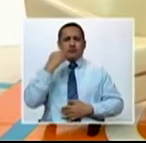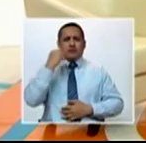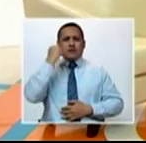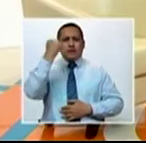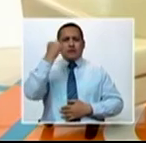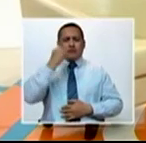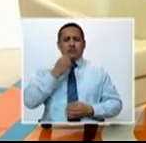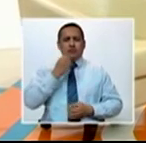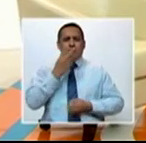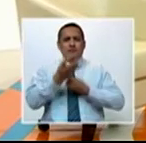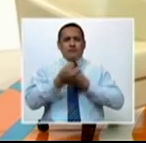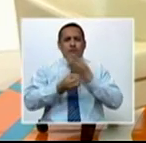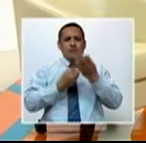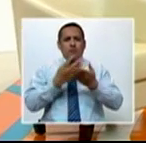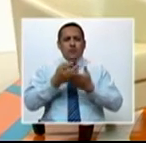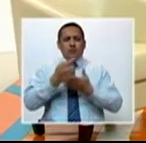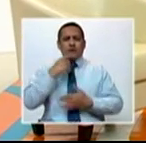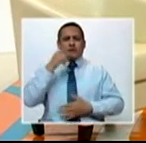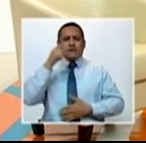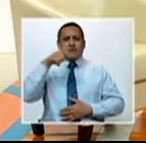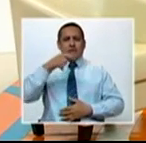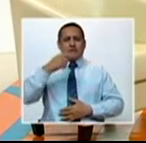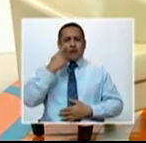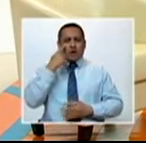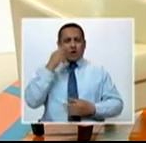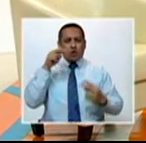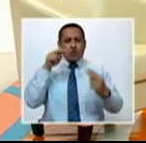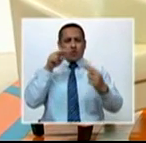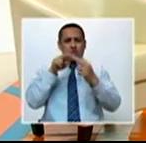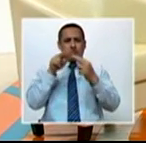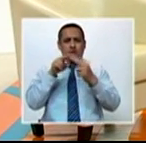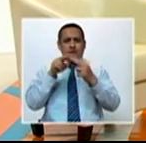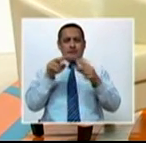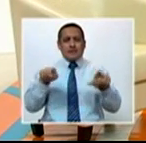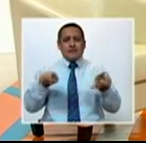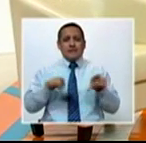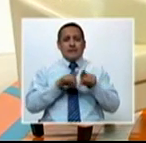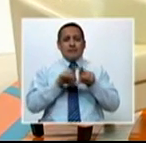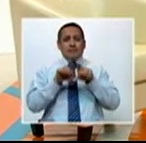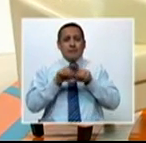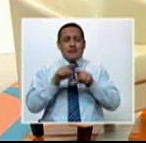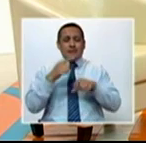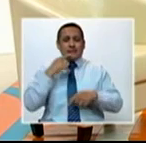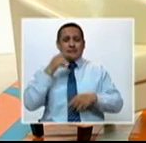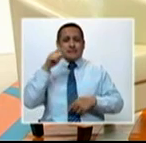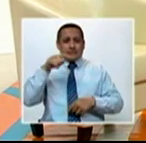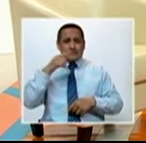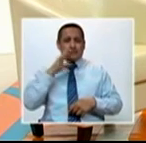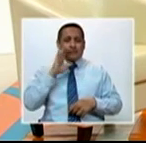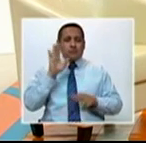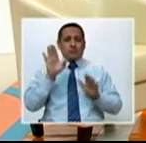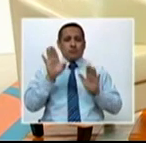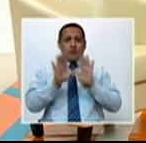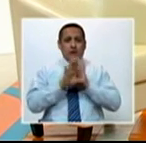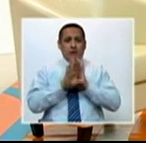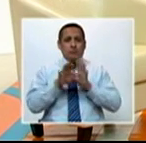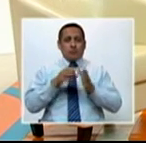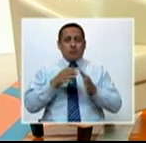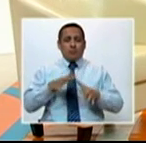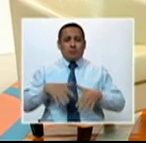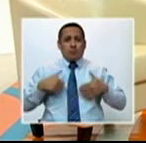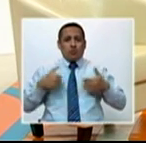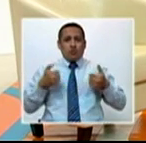información que usted necesita conocer y también necesita